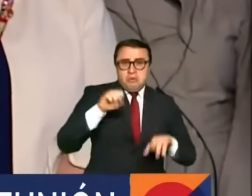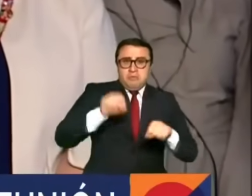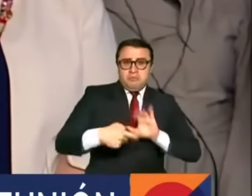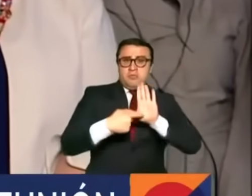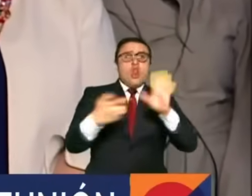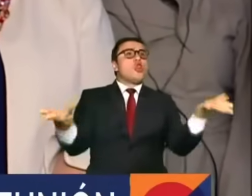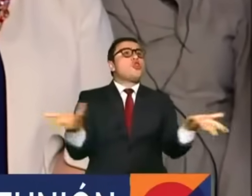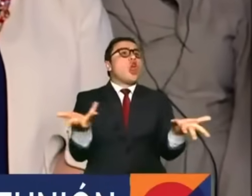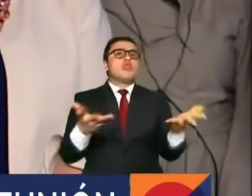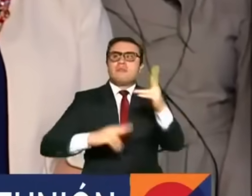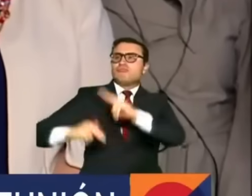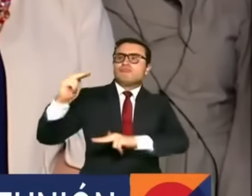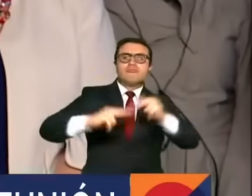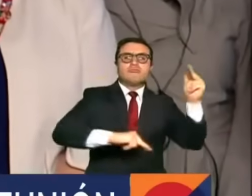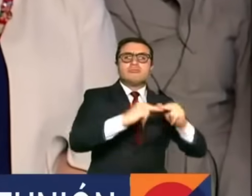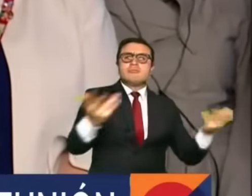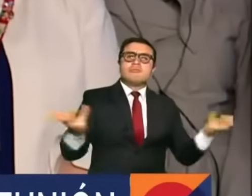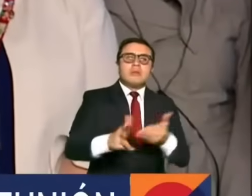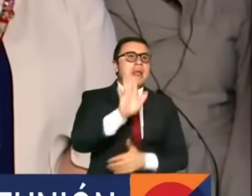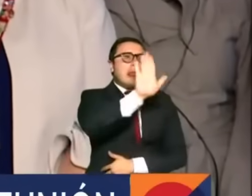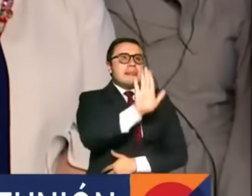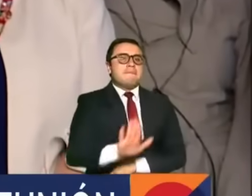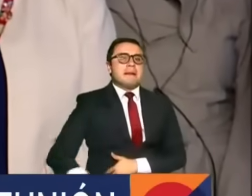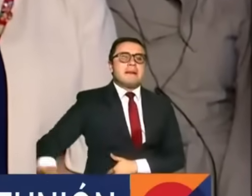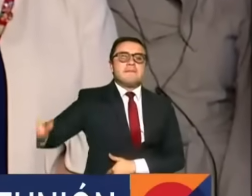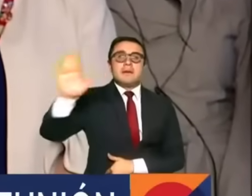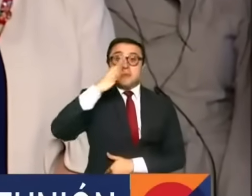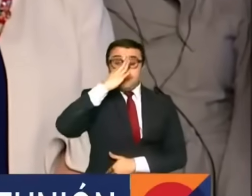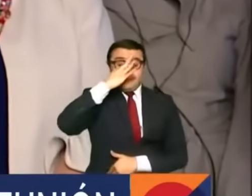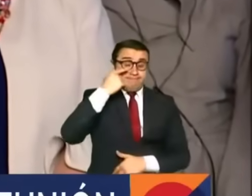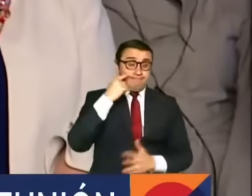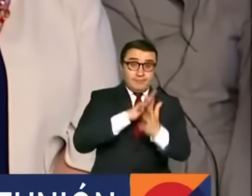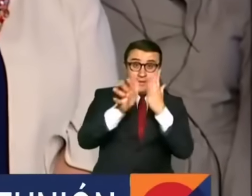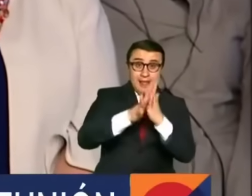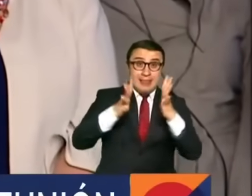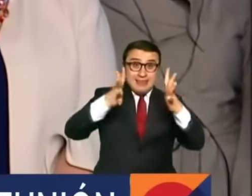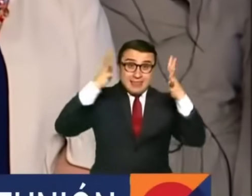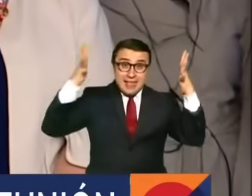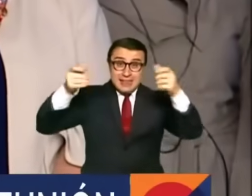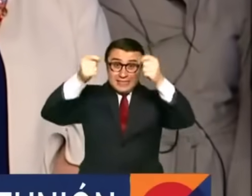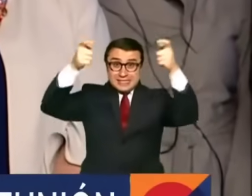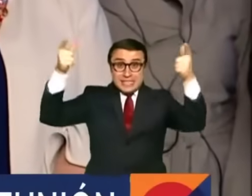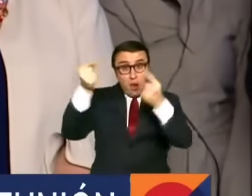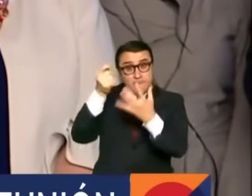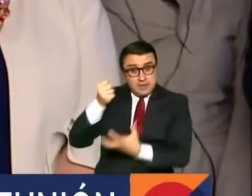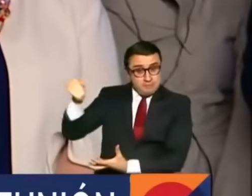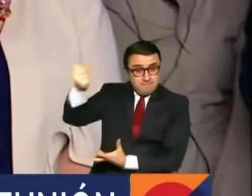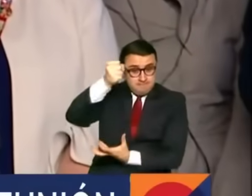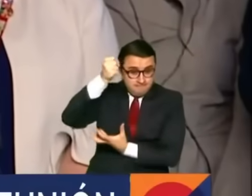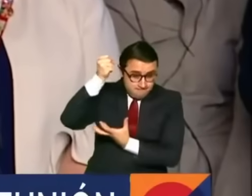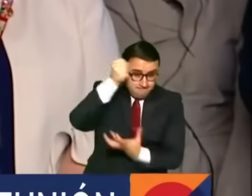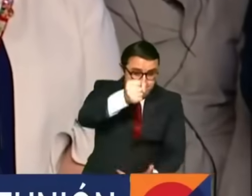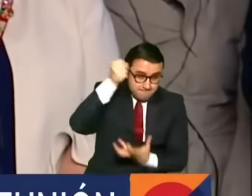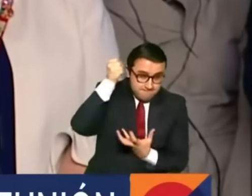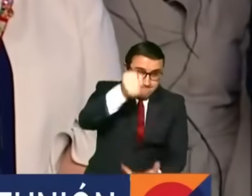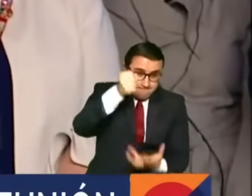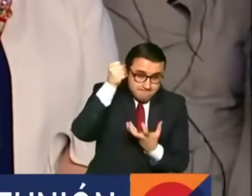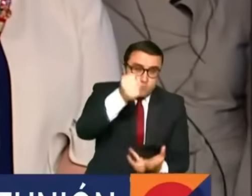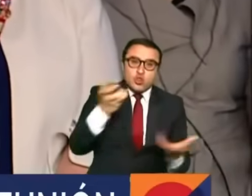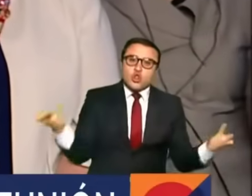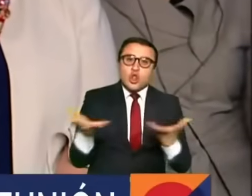regionalizarlas por departamentos y me da que la inmensa mayoría de la inversión pública en carreteras se hizo en